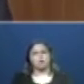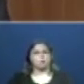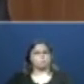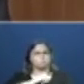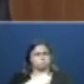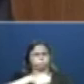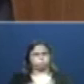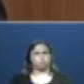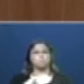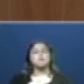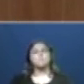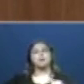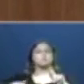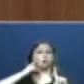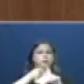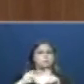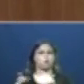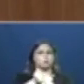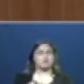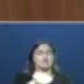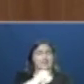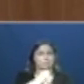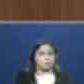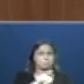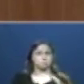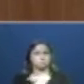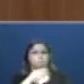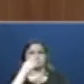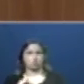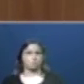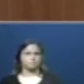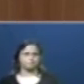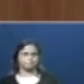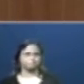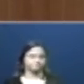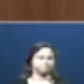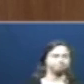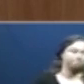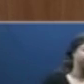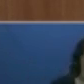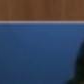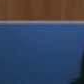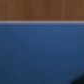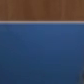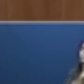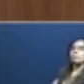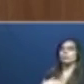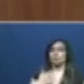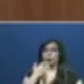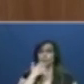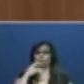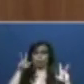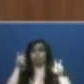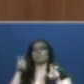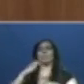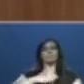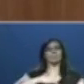el objetivo de Recuperar el crecimiento y el empleo un ejemplo claro de ello dentro del patrimonio natural es la pesca